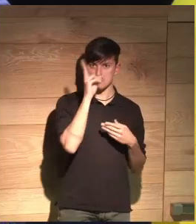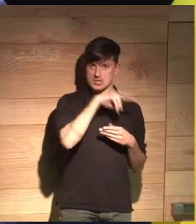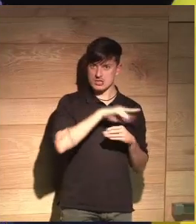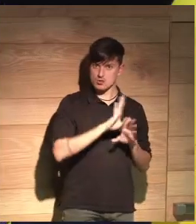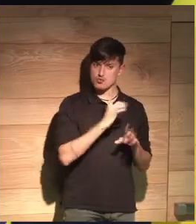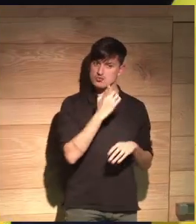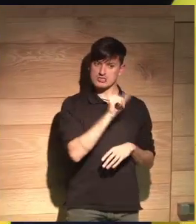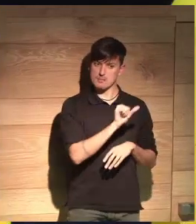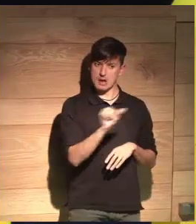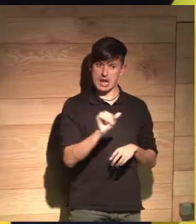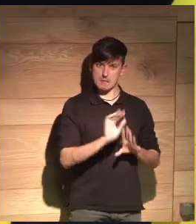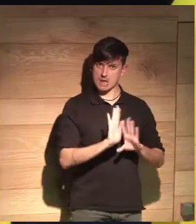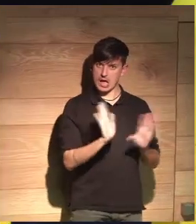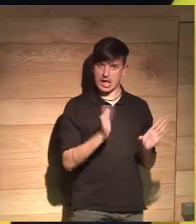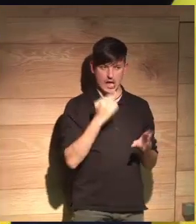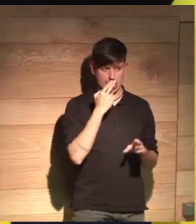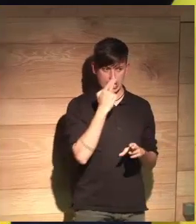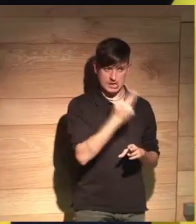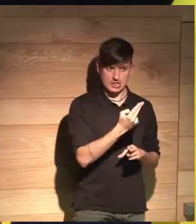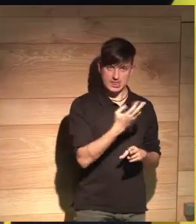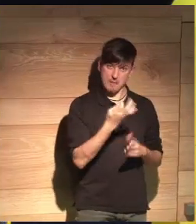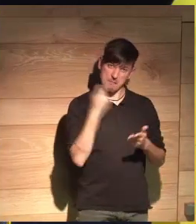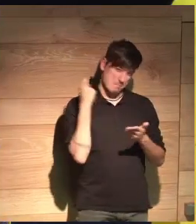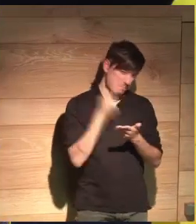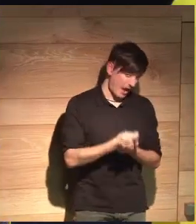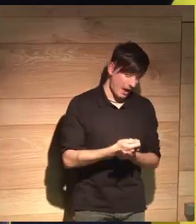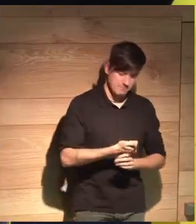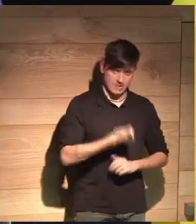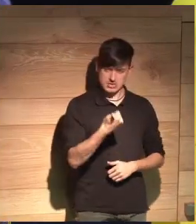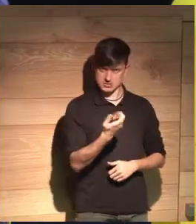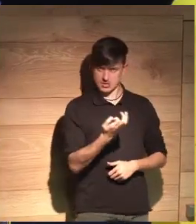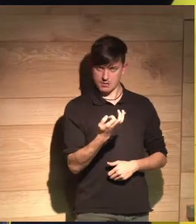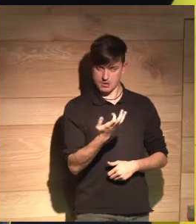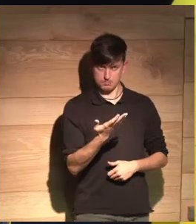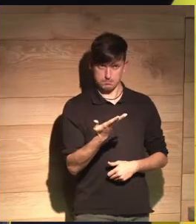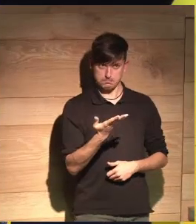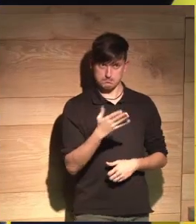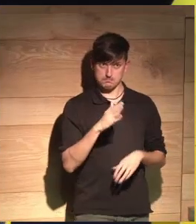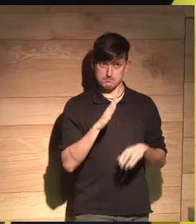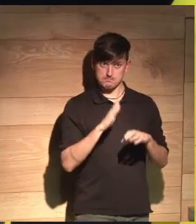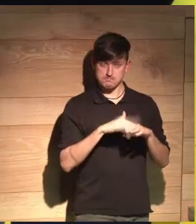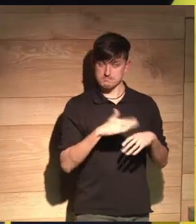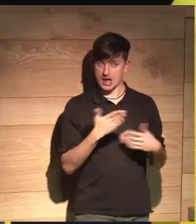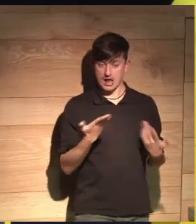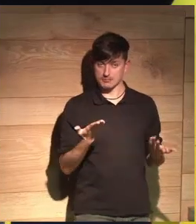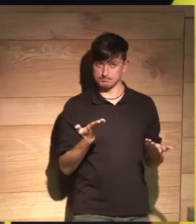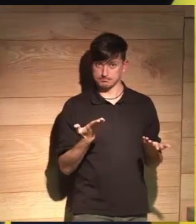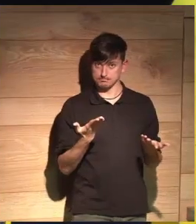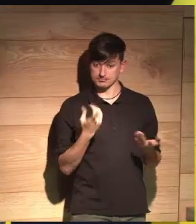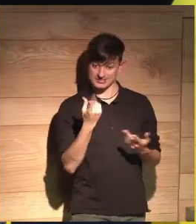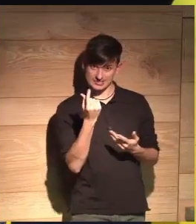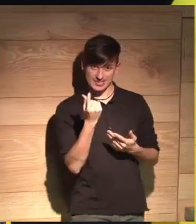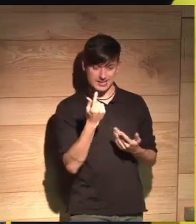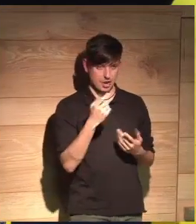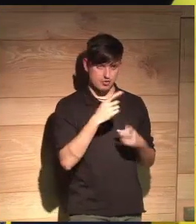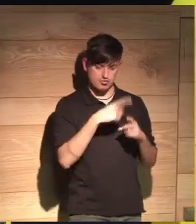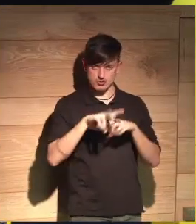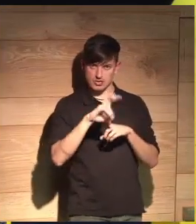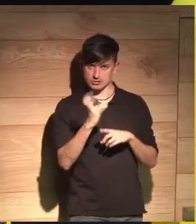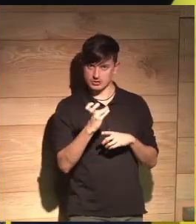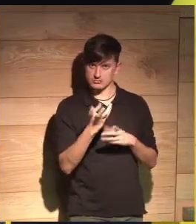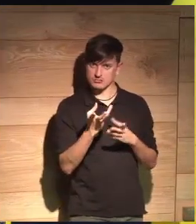sólo una semana para año y spies mucho más que los otros de manera que es sustentar no con tu presencia con tu dinero con otras cosas